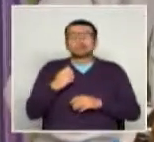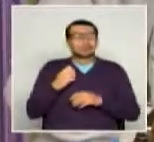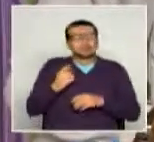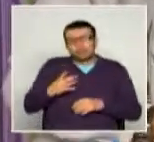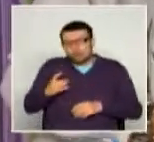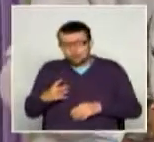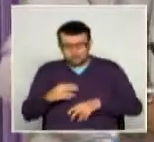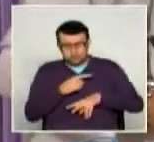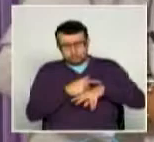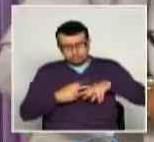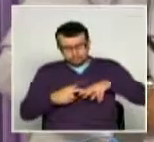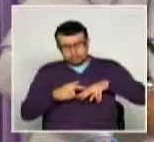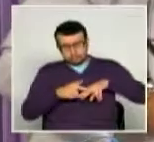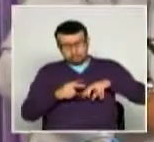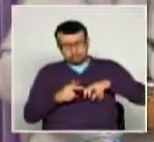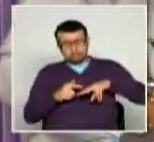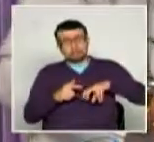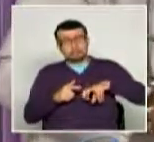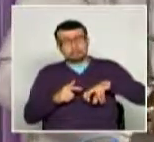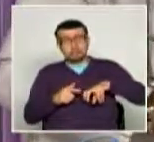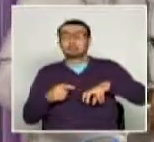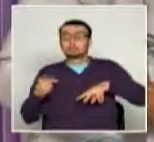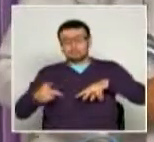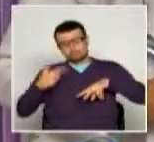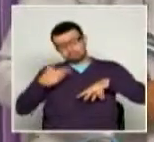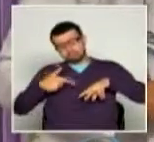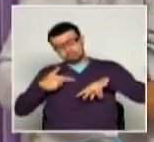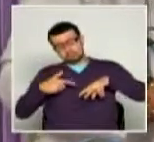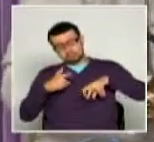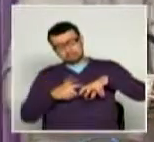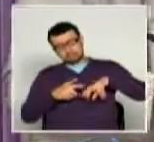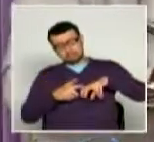trabajar láser en la rodilla, plasma en la rodilla,